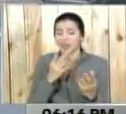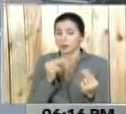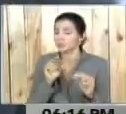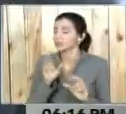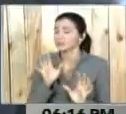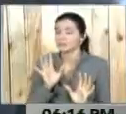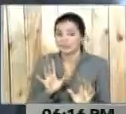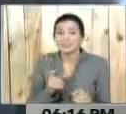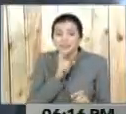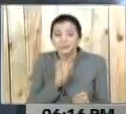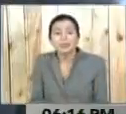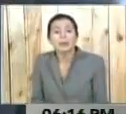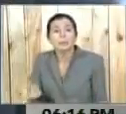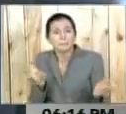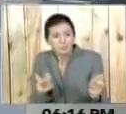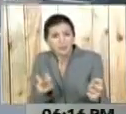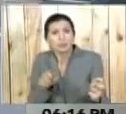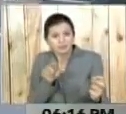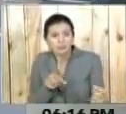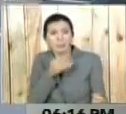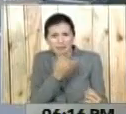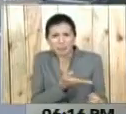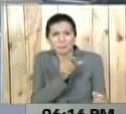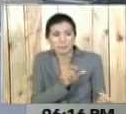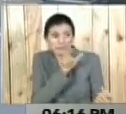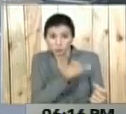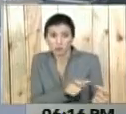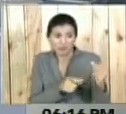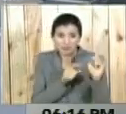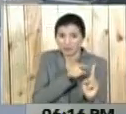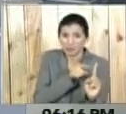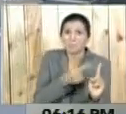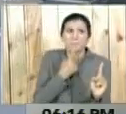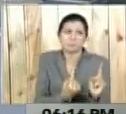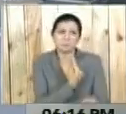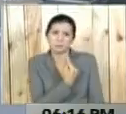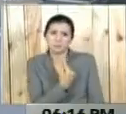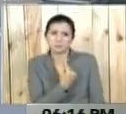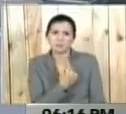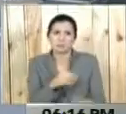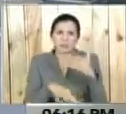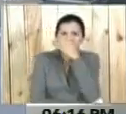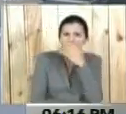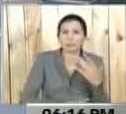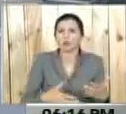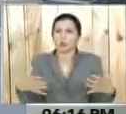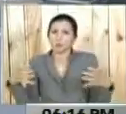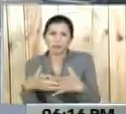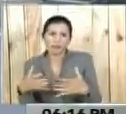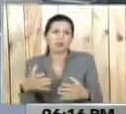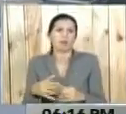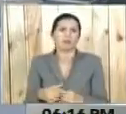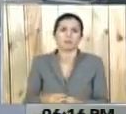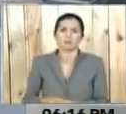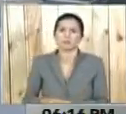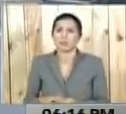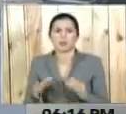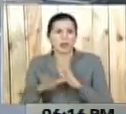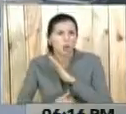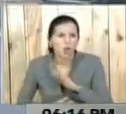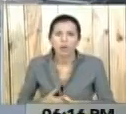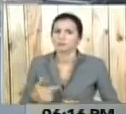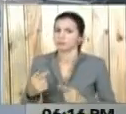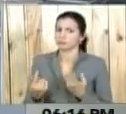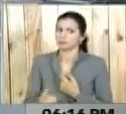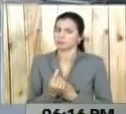muy duro sentarse a dialogar con alguien que te llama pandillero, delincuente, criminal, que tienes una patente. Ahora, ¿este mensaje es para Venezuela o este? Yo siento que este